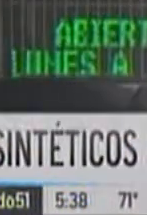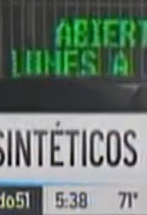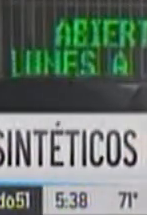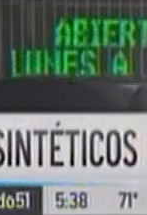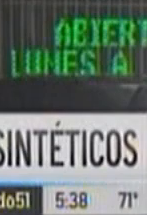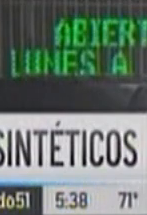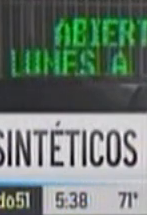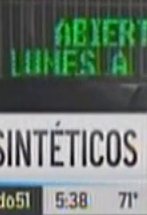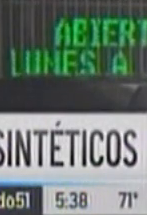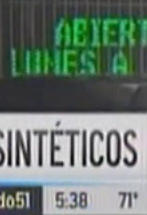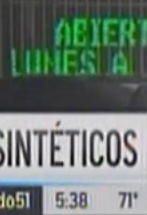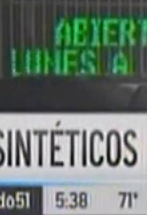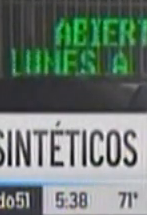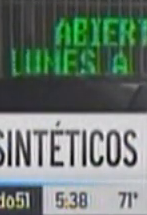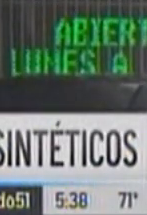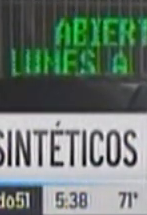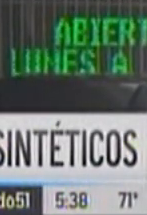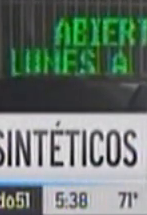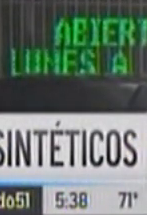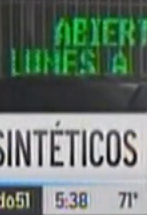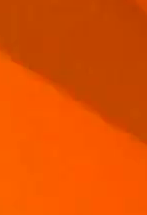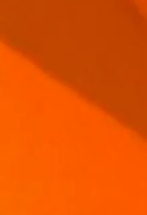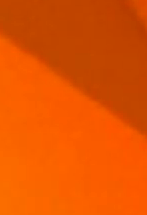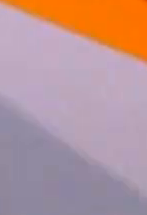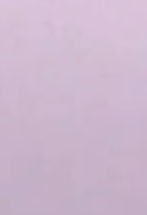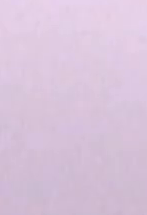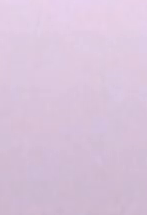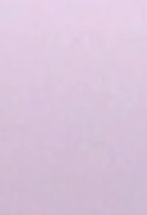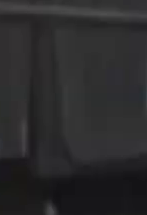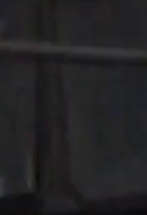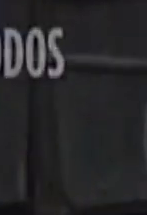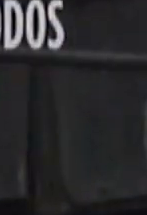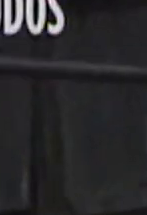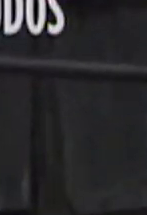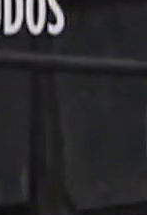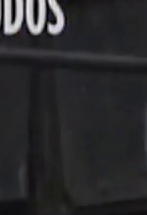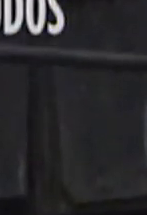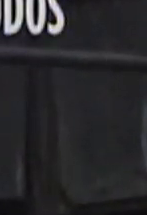cigarrillos electrónicos u otros dispositivos.